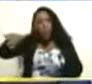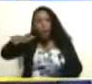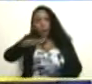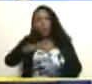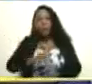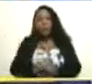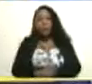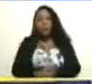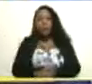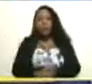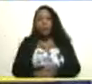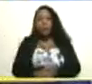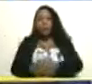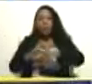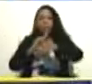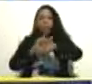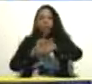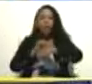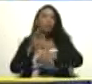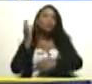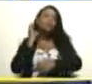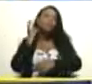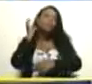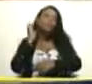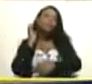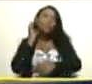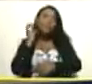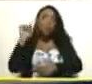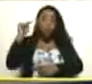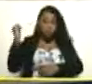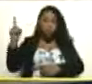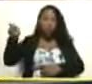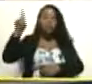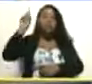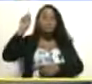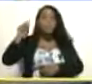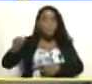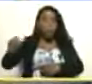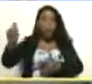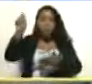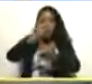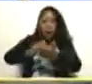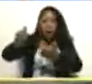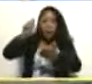doctor William Saab Jalabit, usted fue redactor también de esa pregunta.